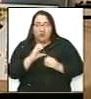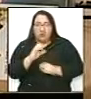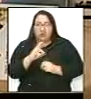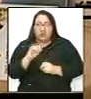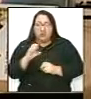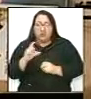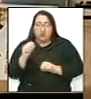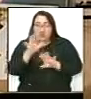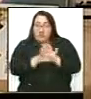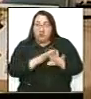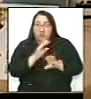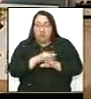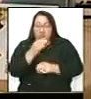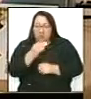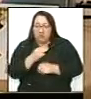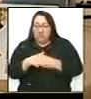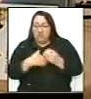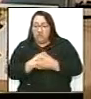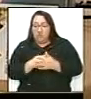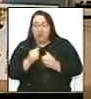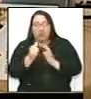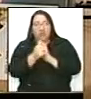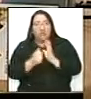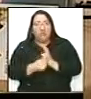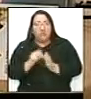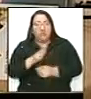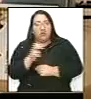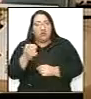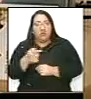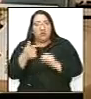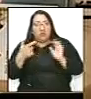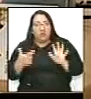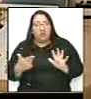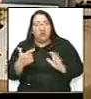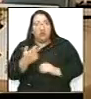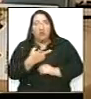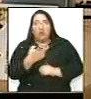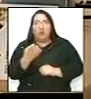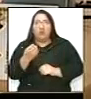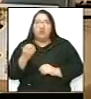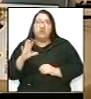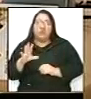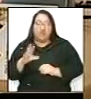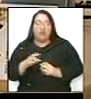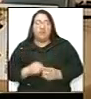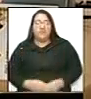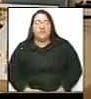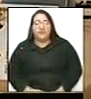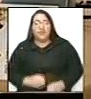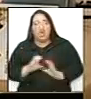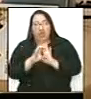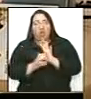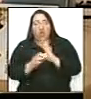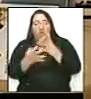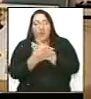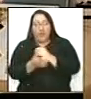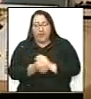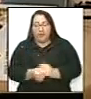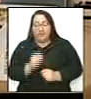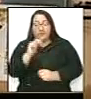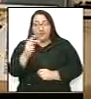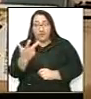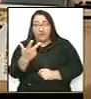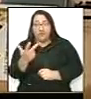y encubrimiento real tipificados en los artículos 317 y 405 respectivamente del Código Penal.